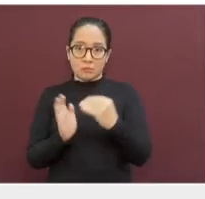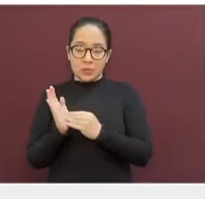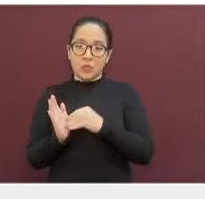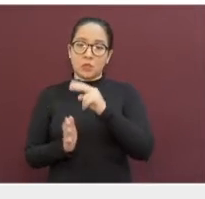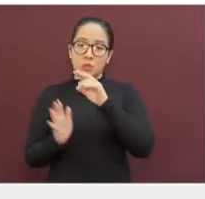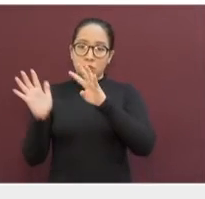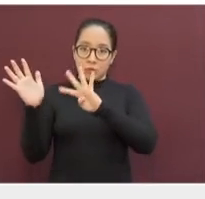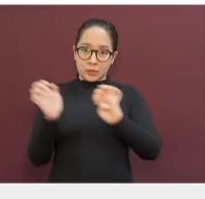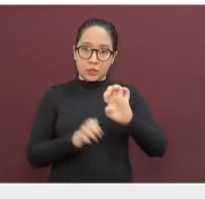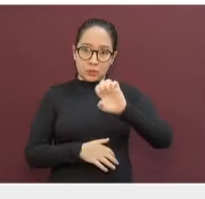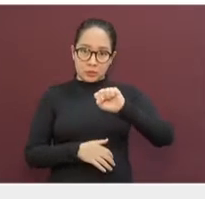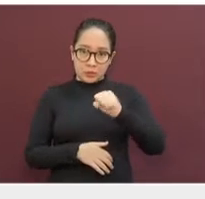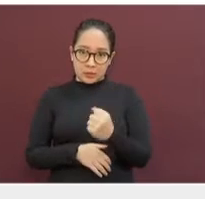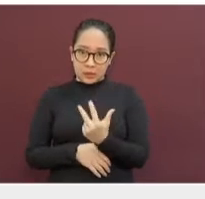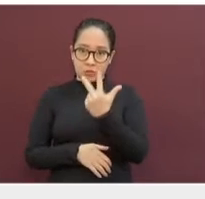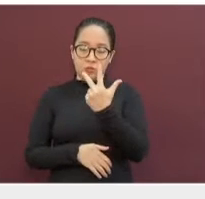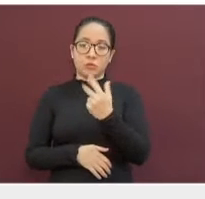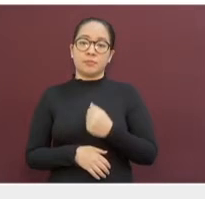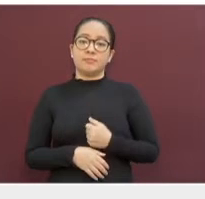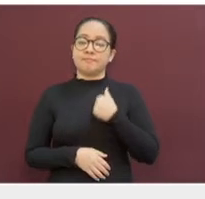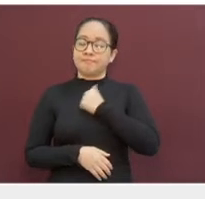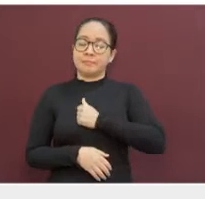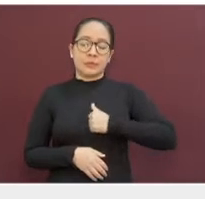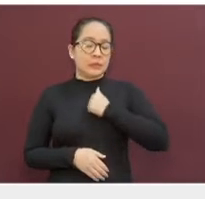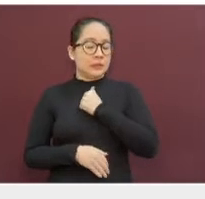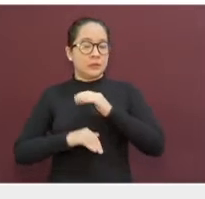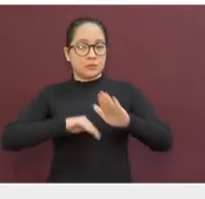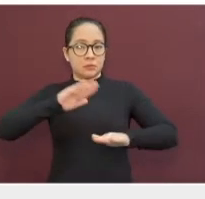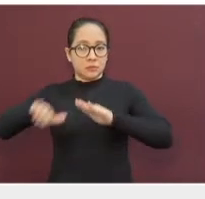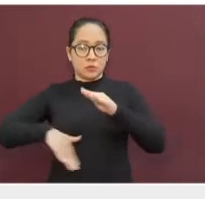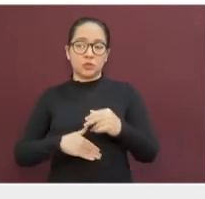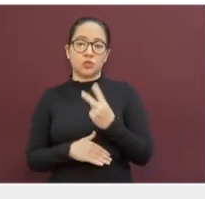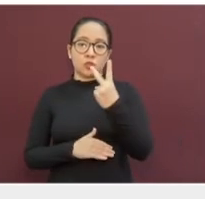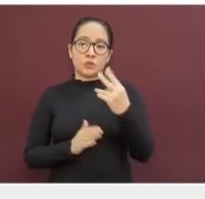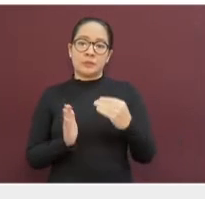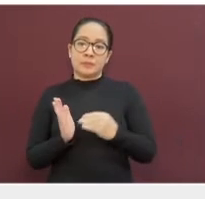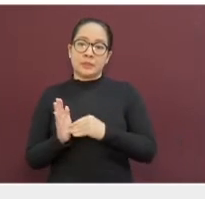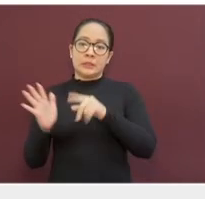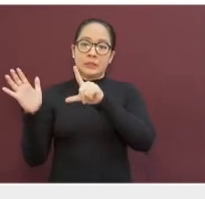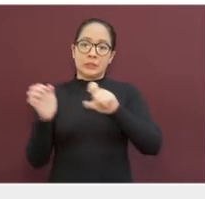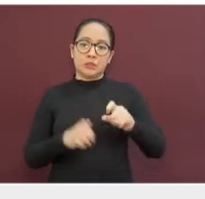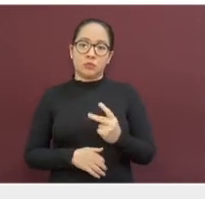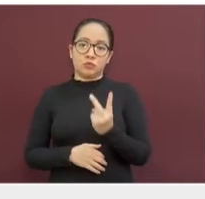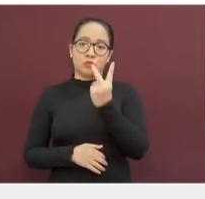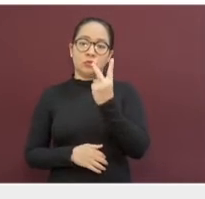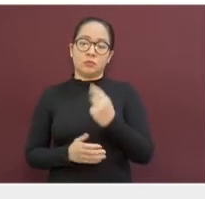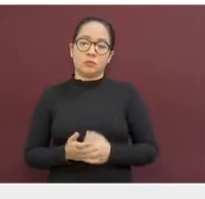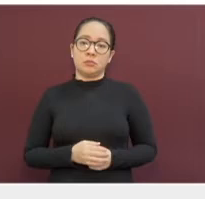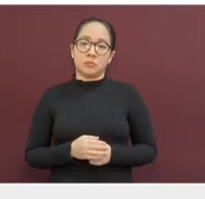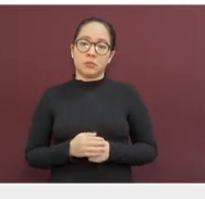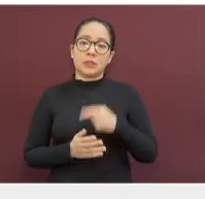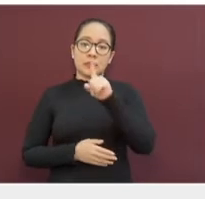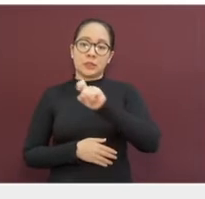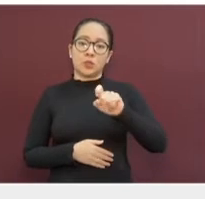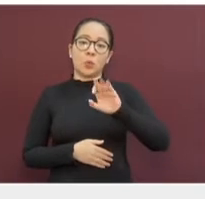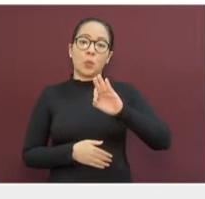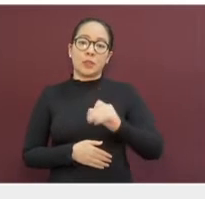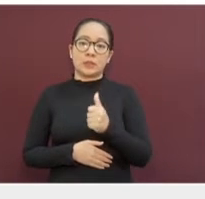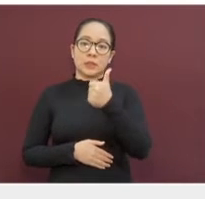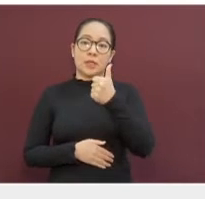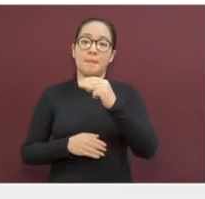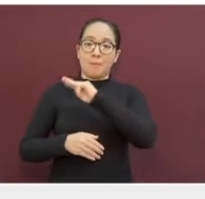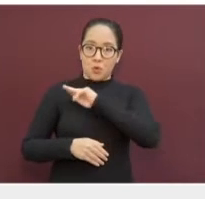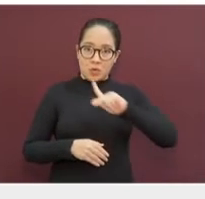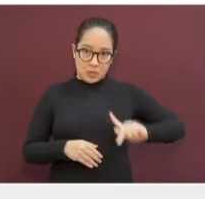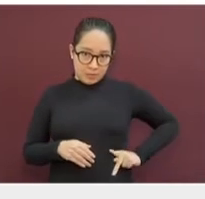1968 y lamentablemente han fallecido dos mil 702 en 146 municipios